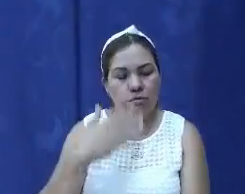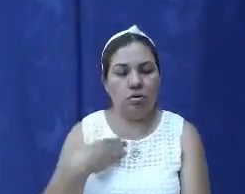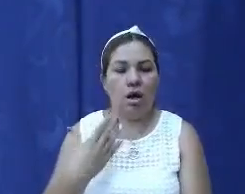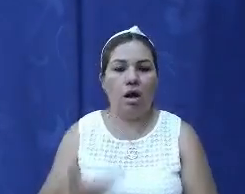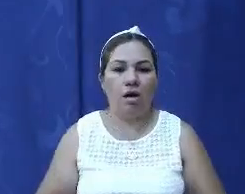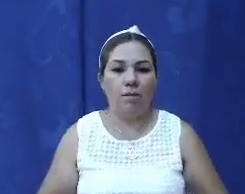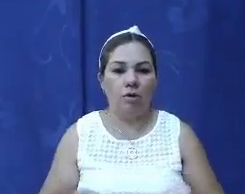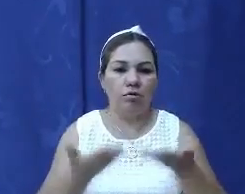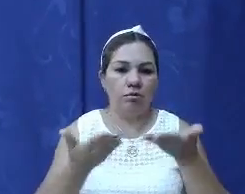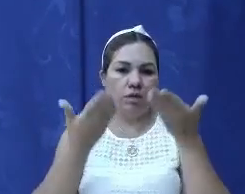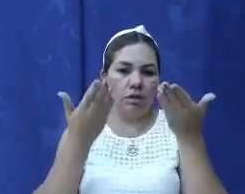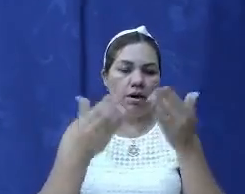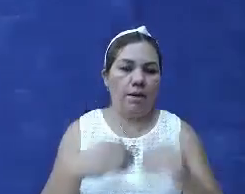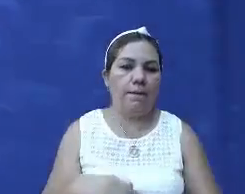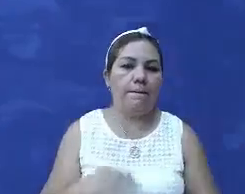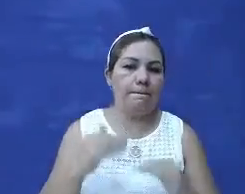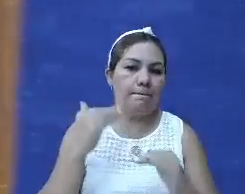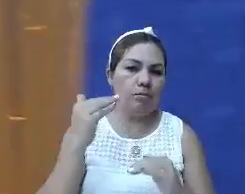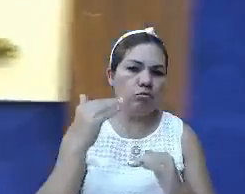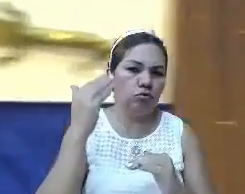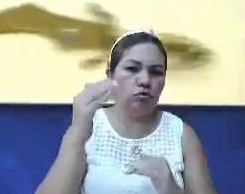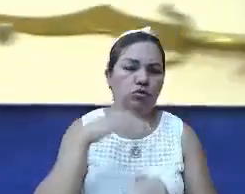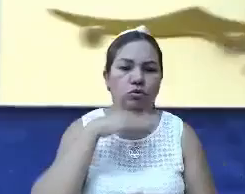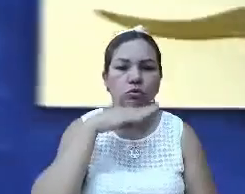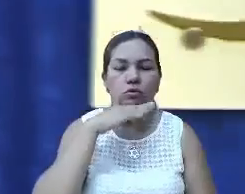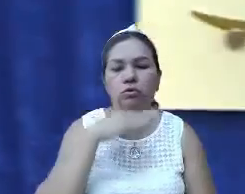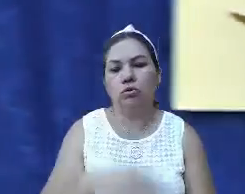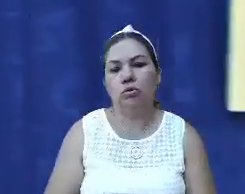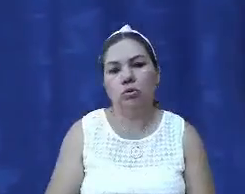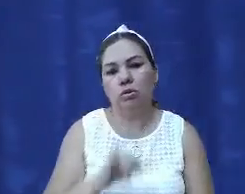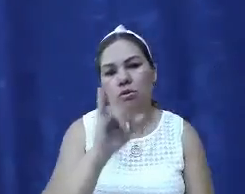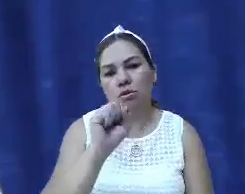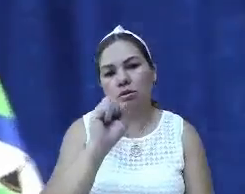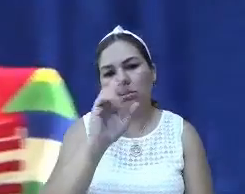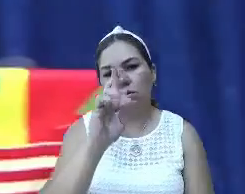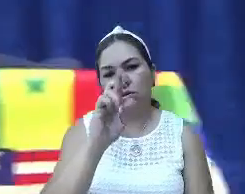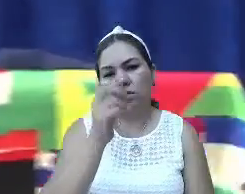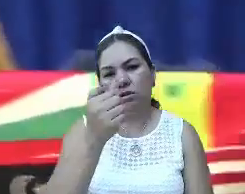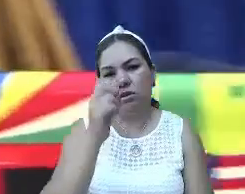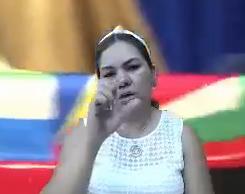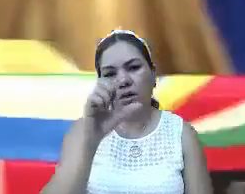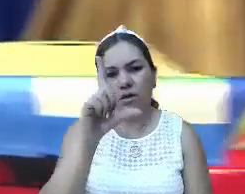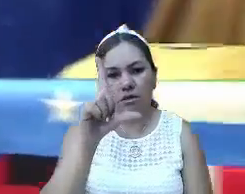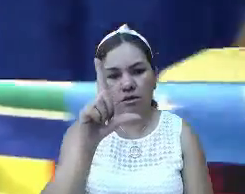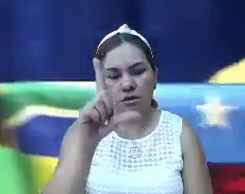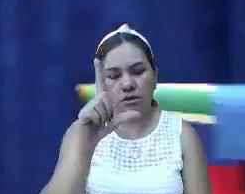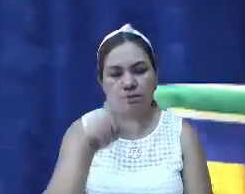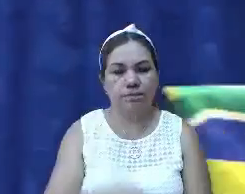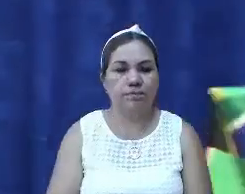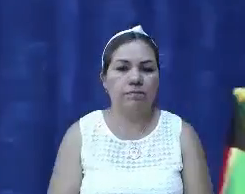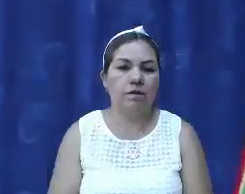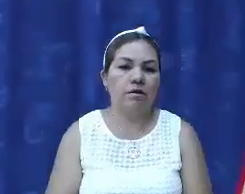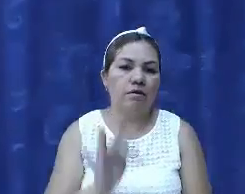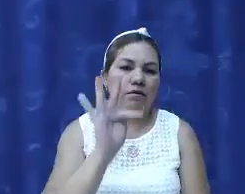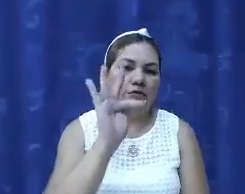Entonces, a Faraón y a los príncipes de Egipto, que representan, diga conmigo, Satanás y los